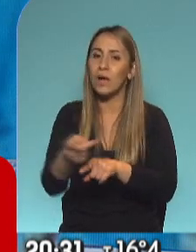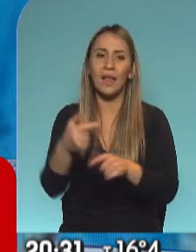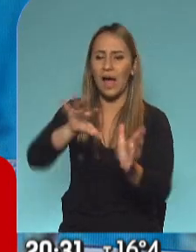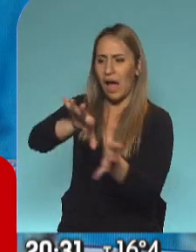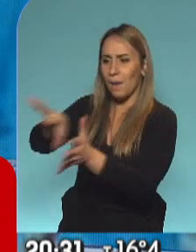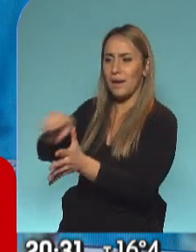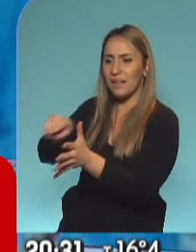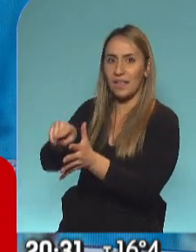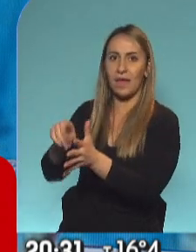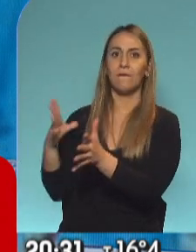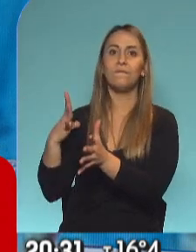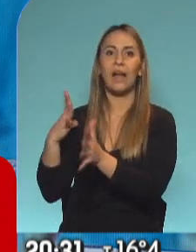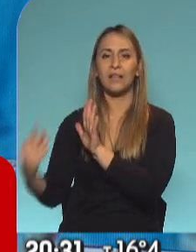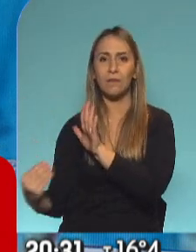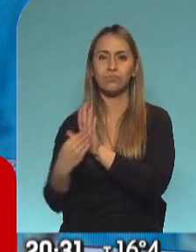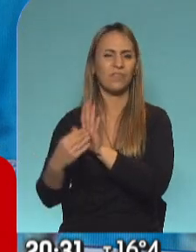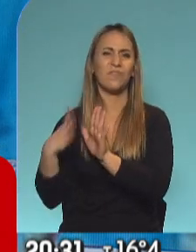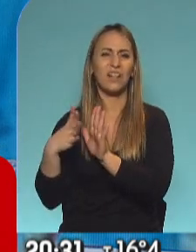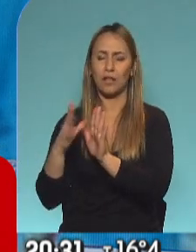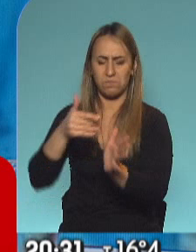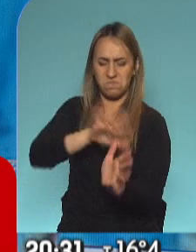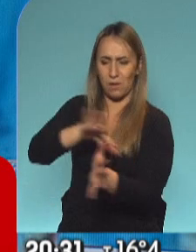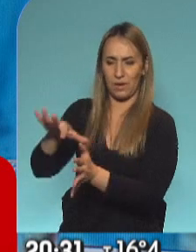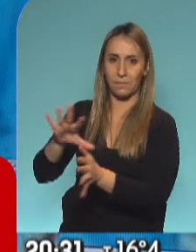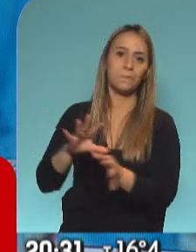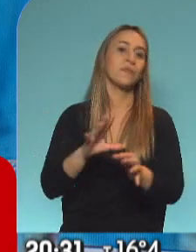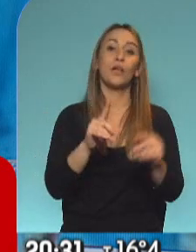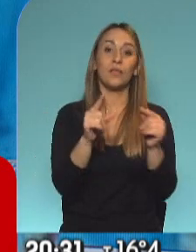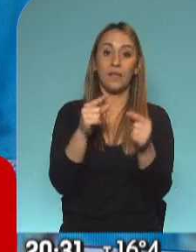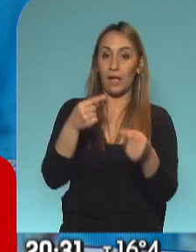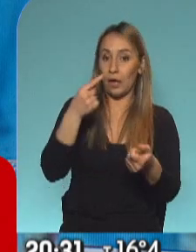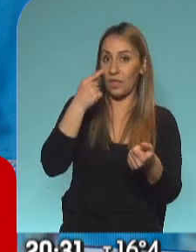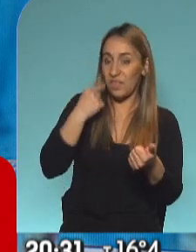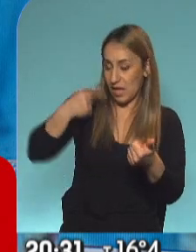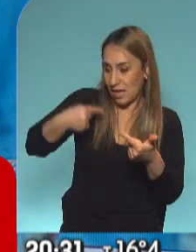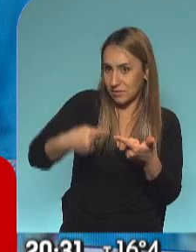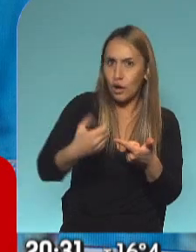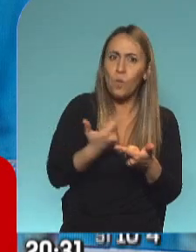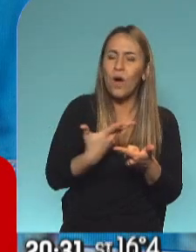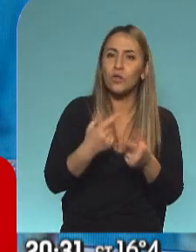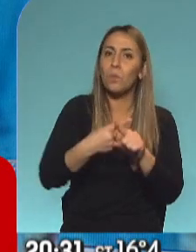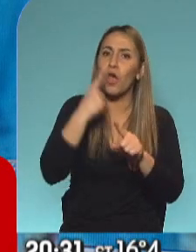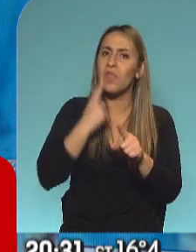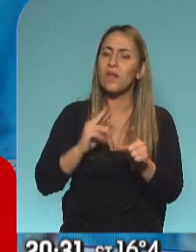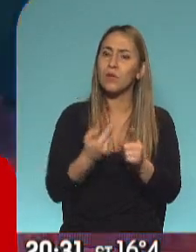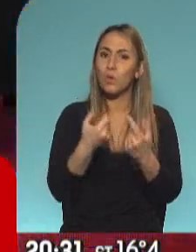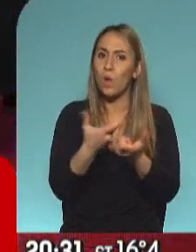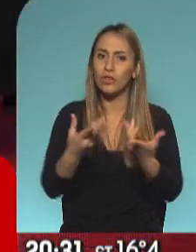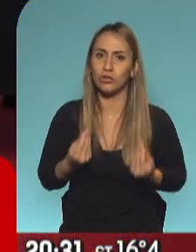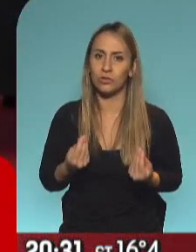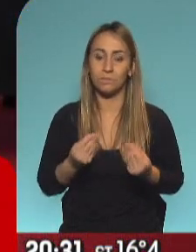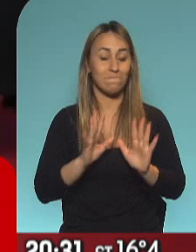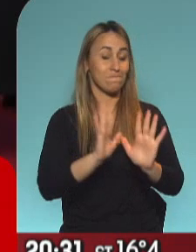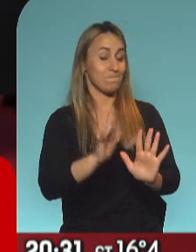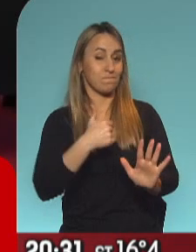contar los que no fueron reportados en su momento. Los números de estos últimos días. Bueno, yo ahora estoy